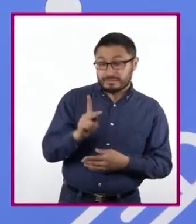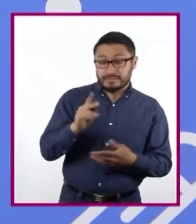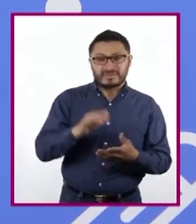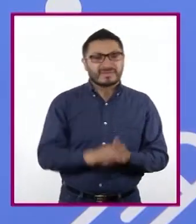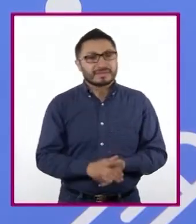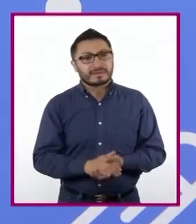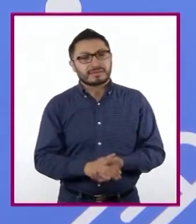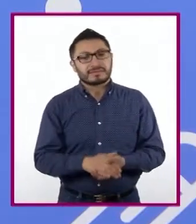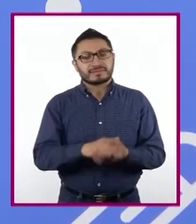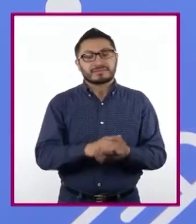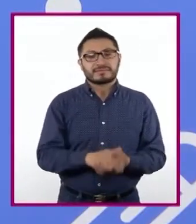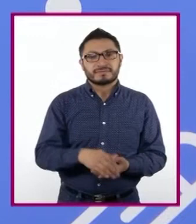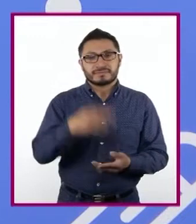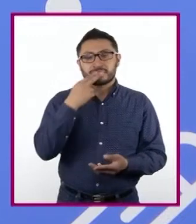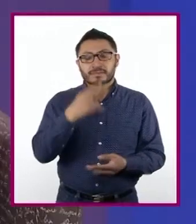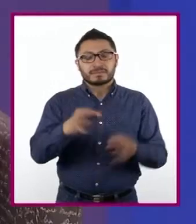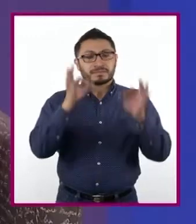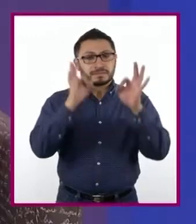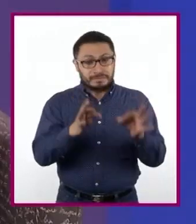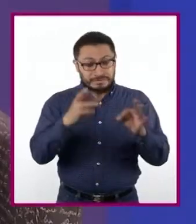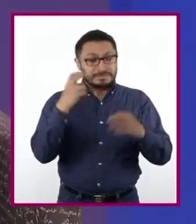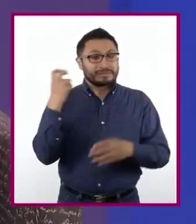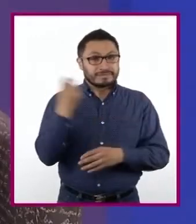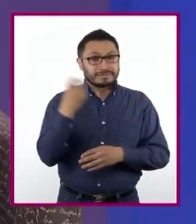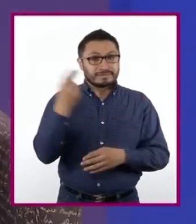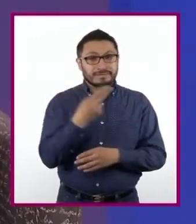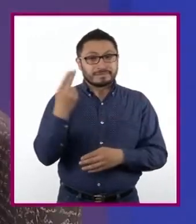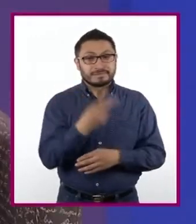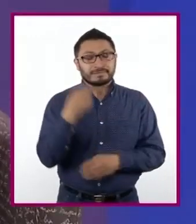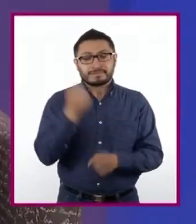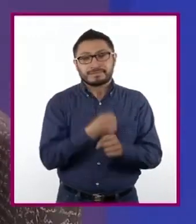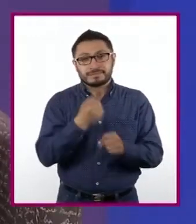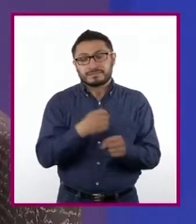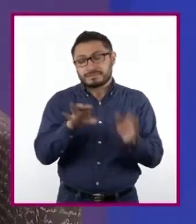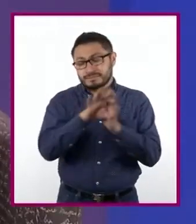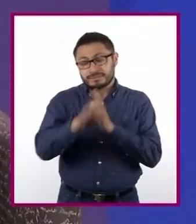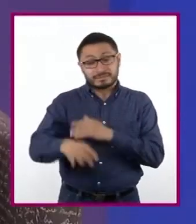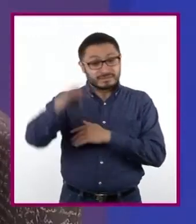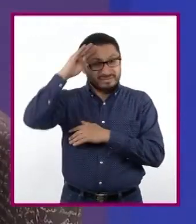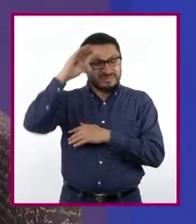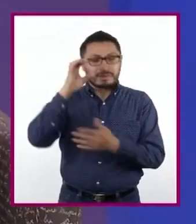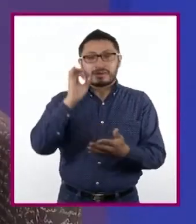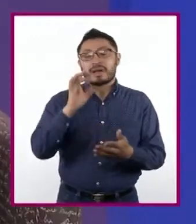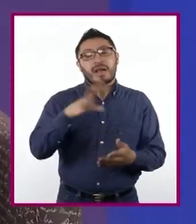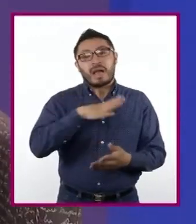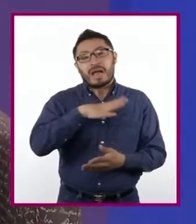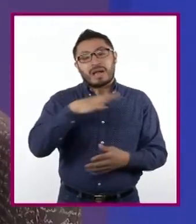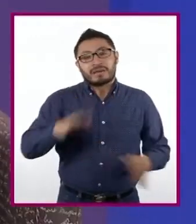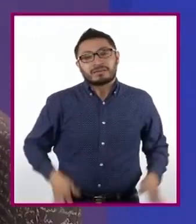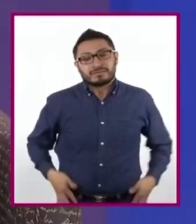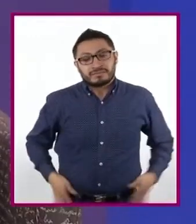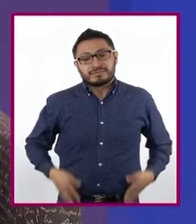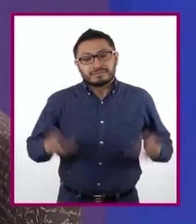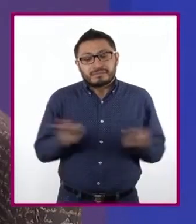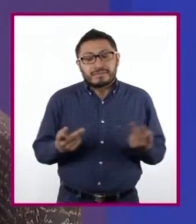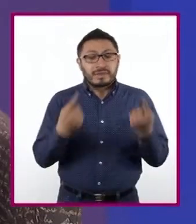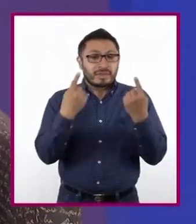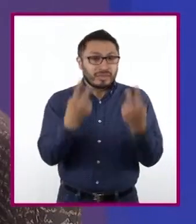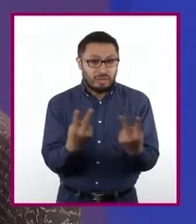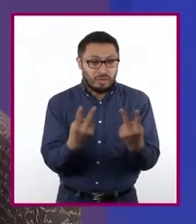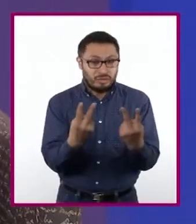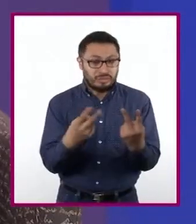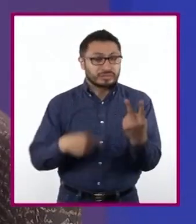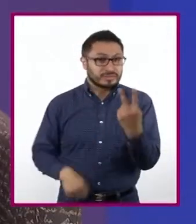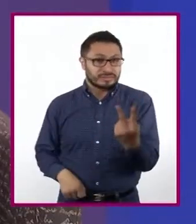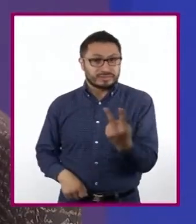el perfeccionamiento requiere de práctica. Es como pensar que por el solo hecho de tener dos piernas, puedo competir